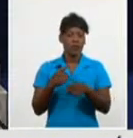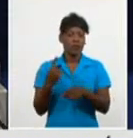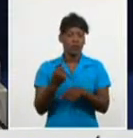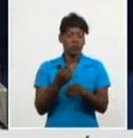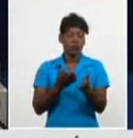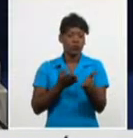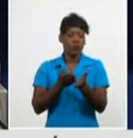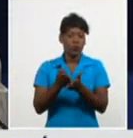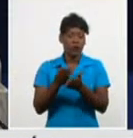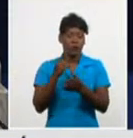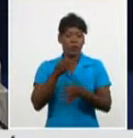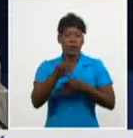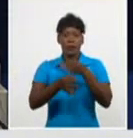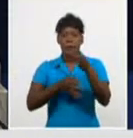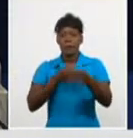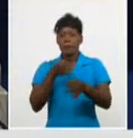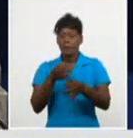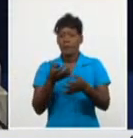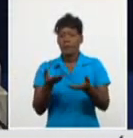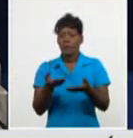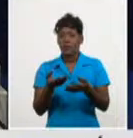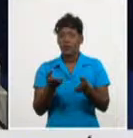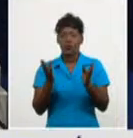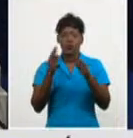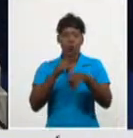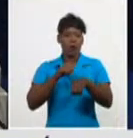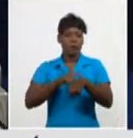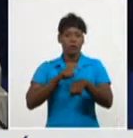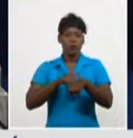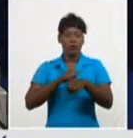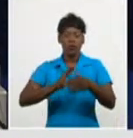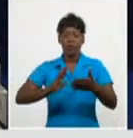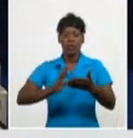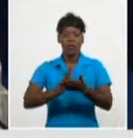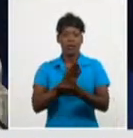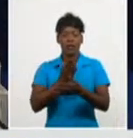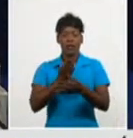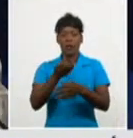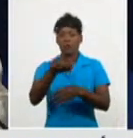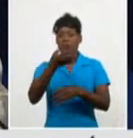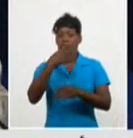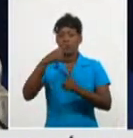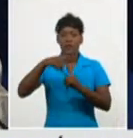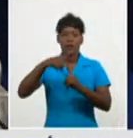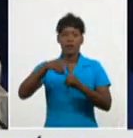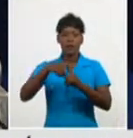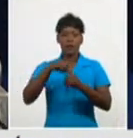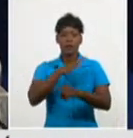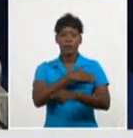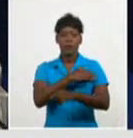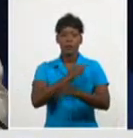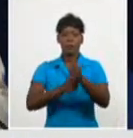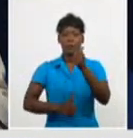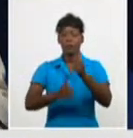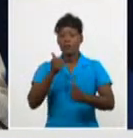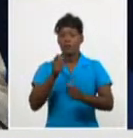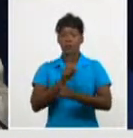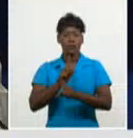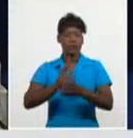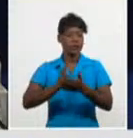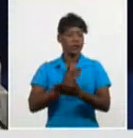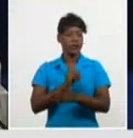plantea, es que en ningún momento se suspendan los tratamientos que tiene que tener normalmente un paciente